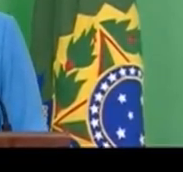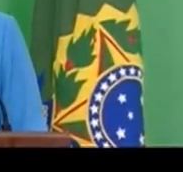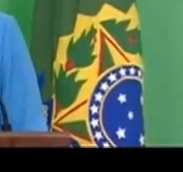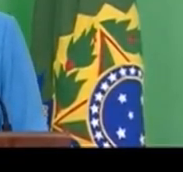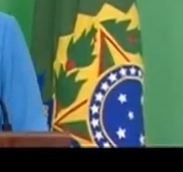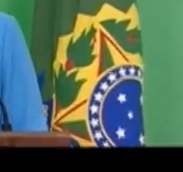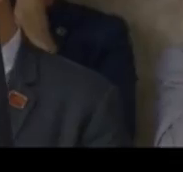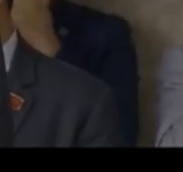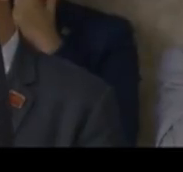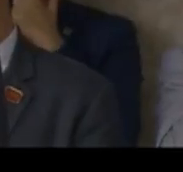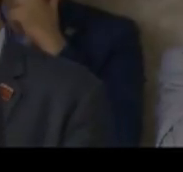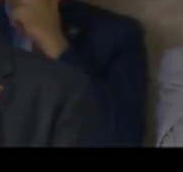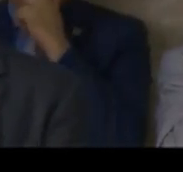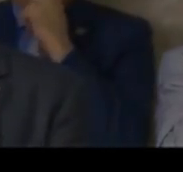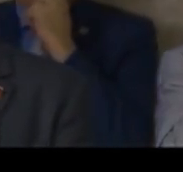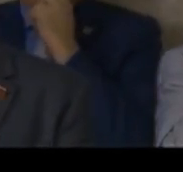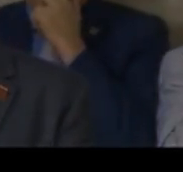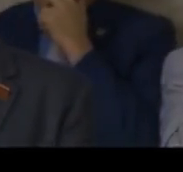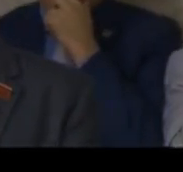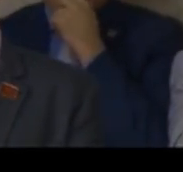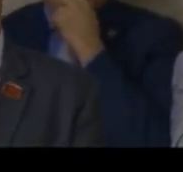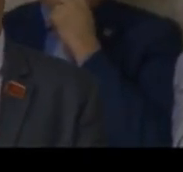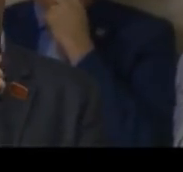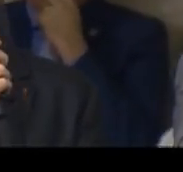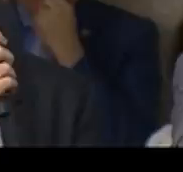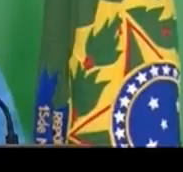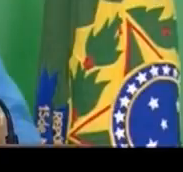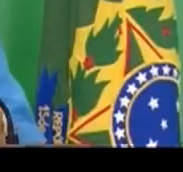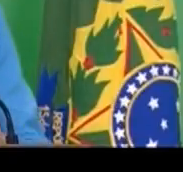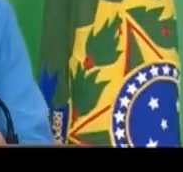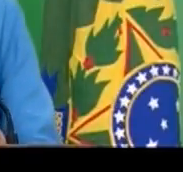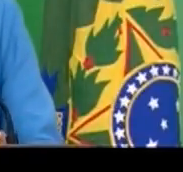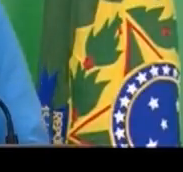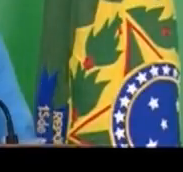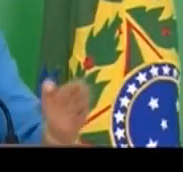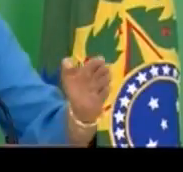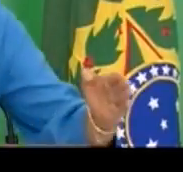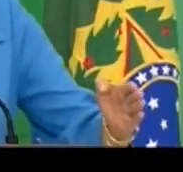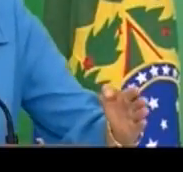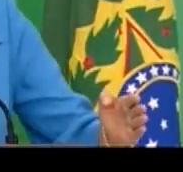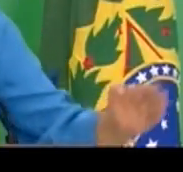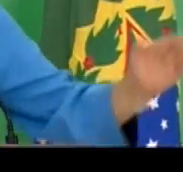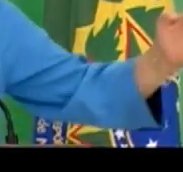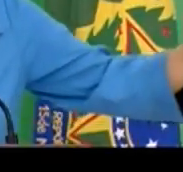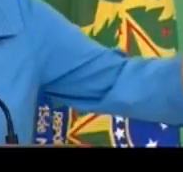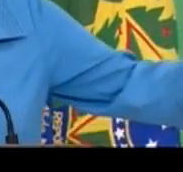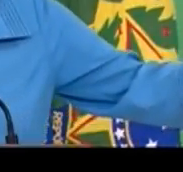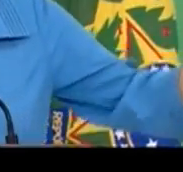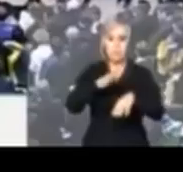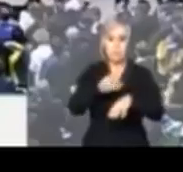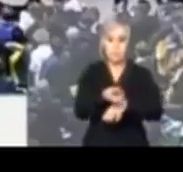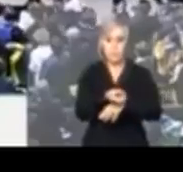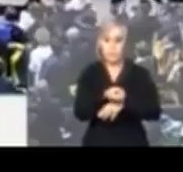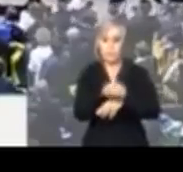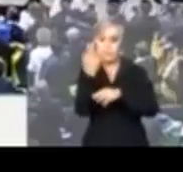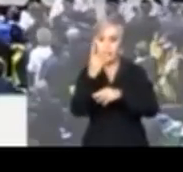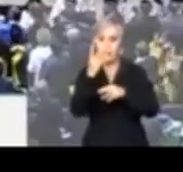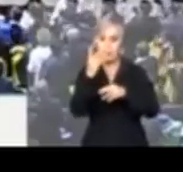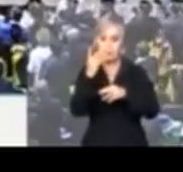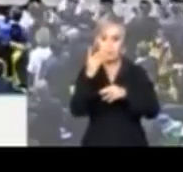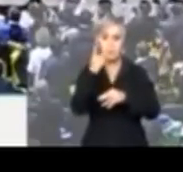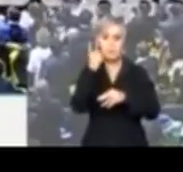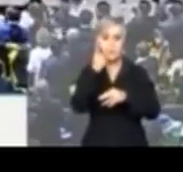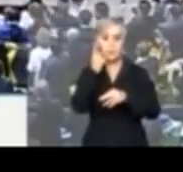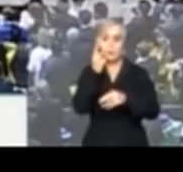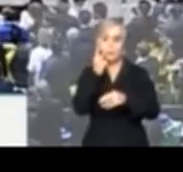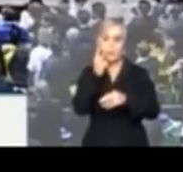la cual, de esos 200, en el cual el presidente del Parlamento, Eduardo Cuna, que enfrenta una causa también abierta por la Corte